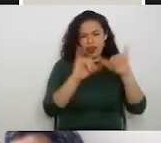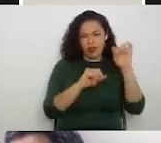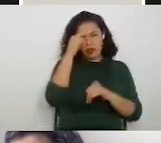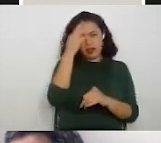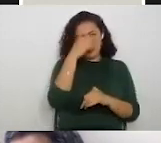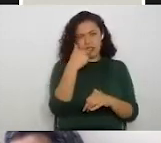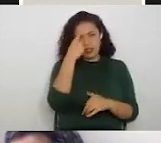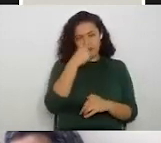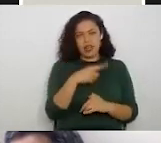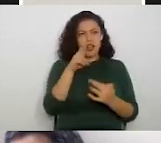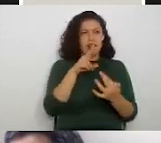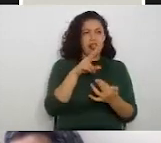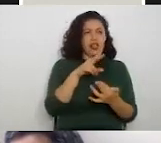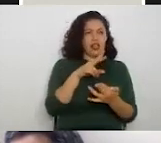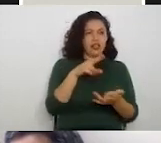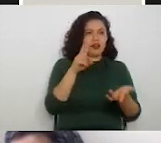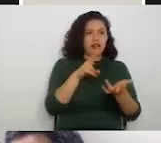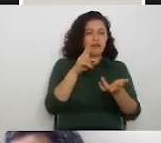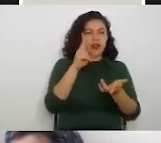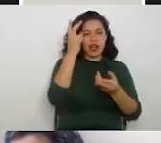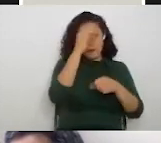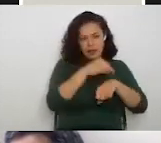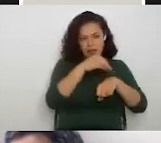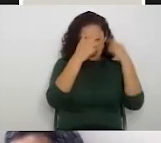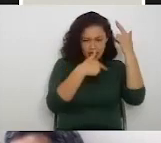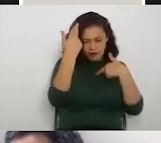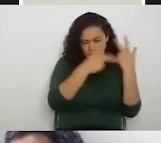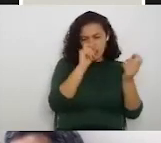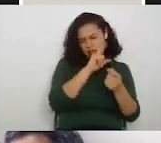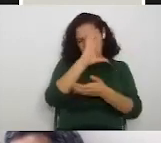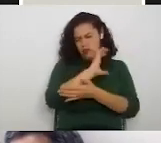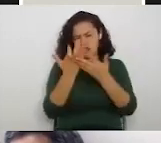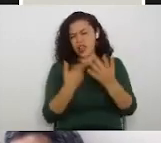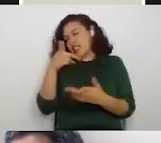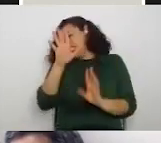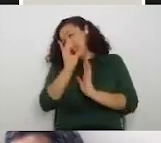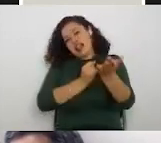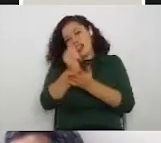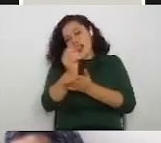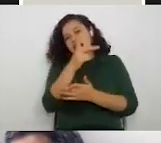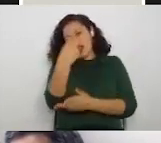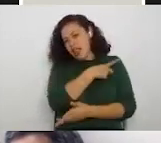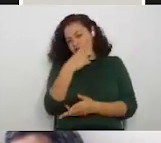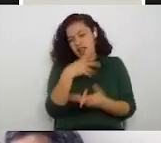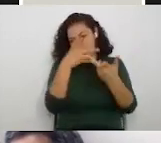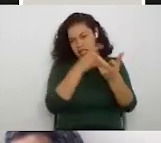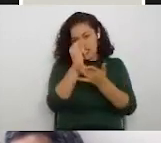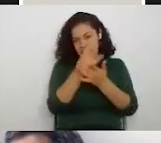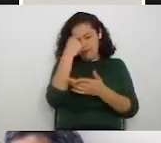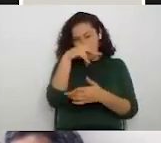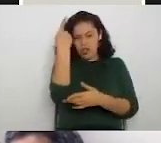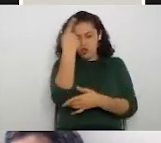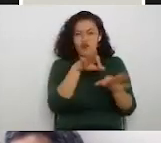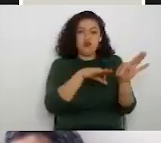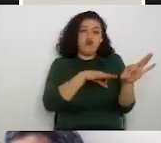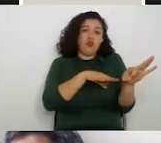tanto para la valoración médica como para el contrato, pero bueno, ya eso ustedes lo definirán en función digamos, de